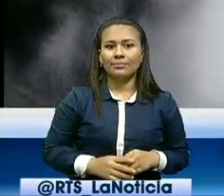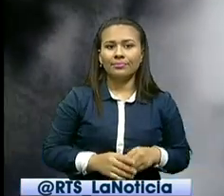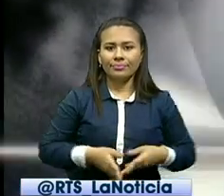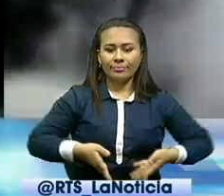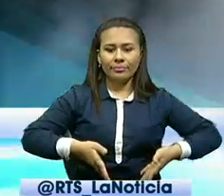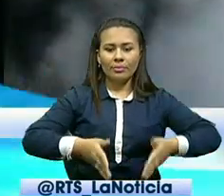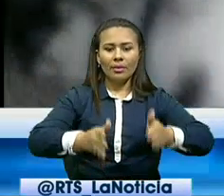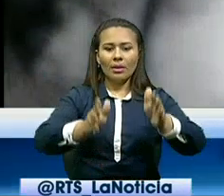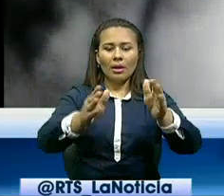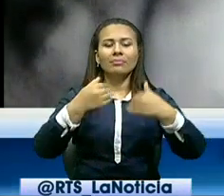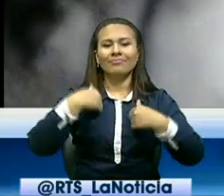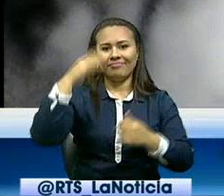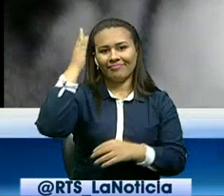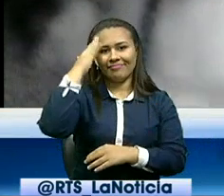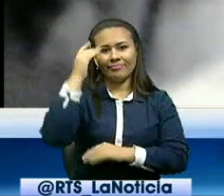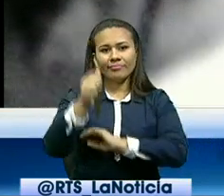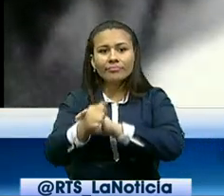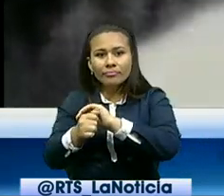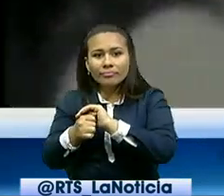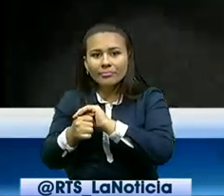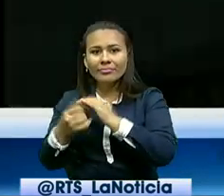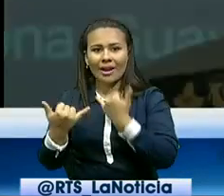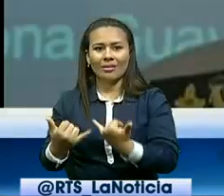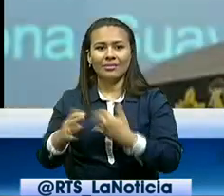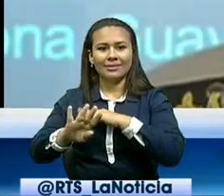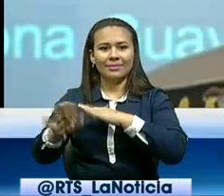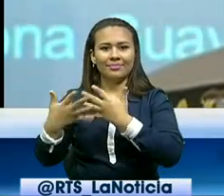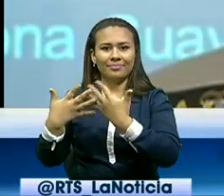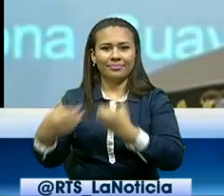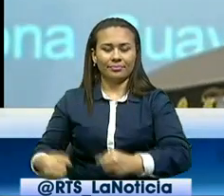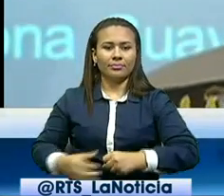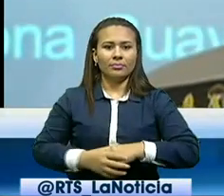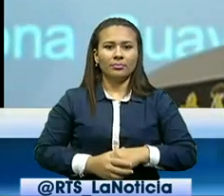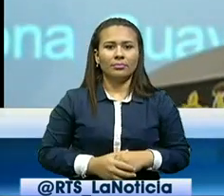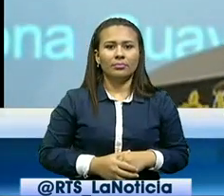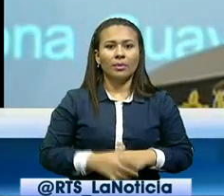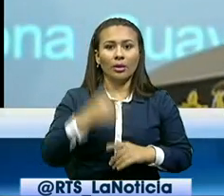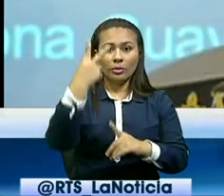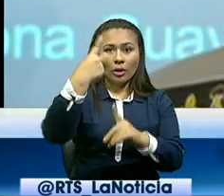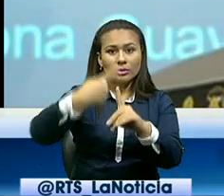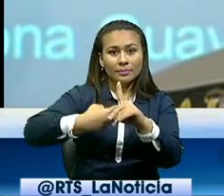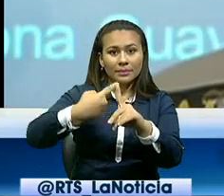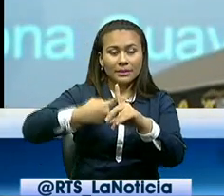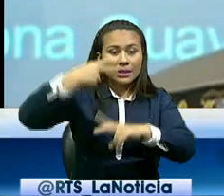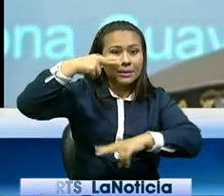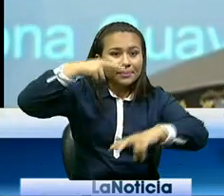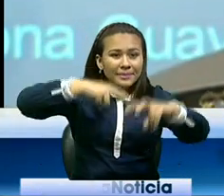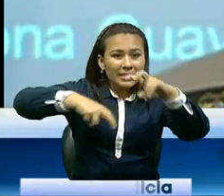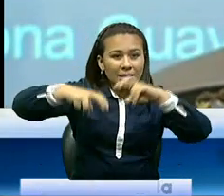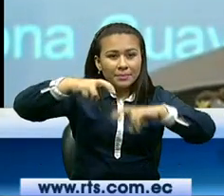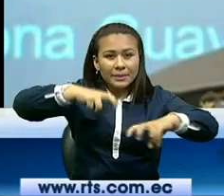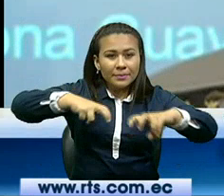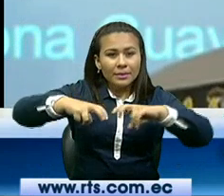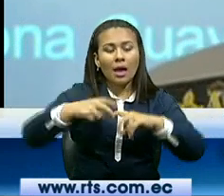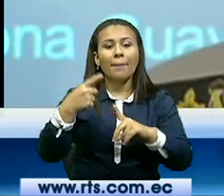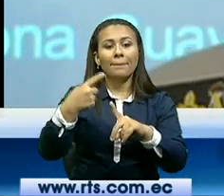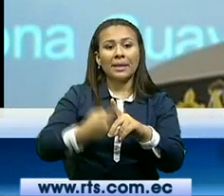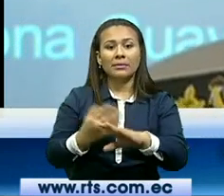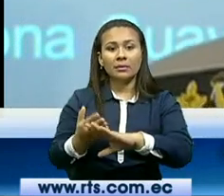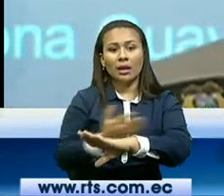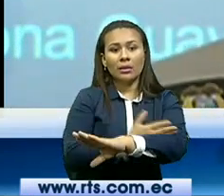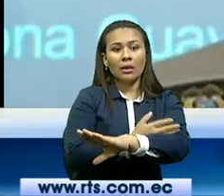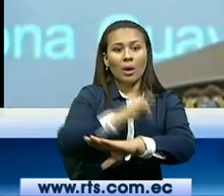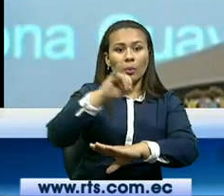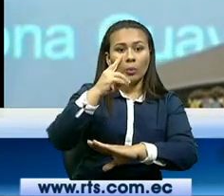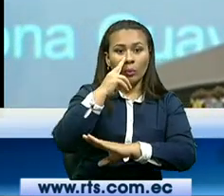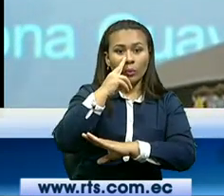para llegar hasta los ahora detenidos. Y después de haber realizado dos meses de investigación que empezaron en el mes de junio,